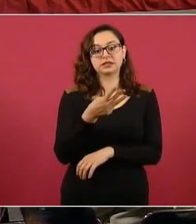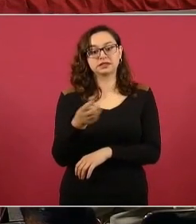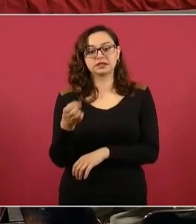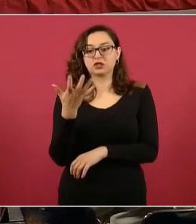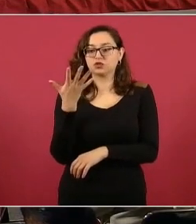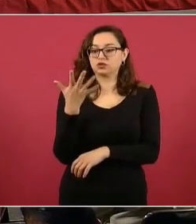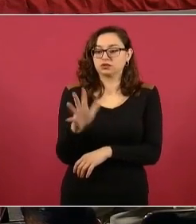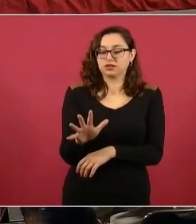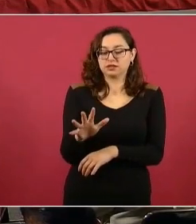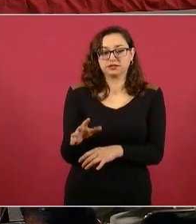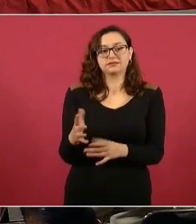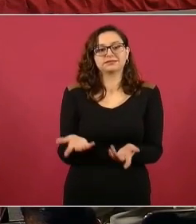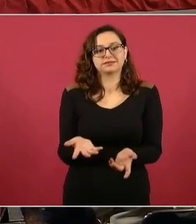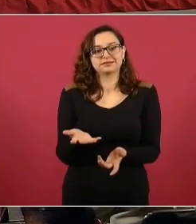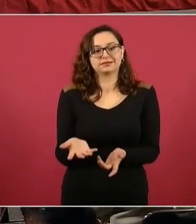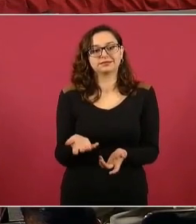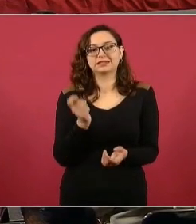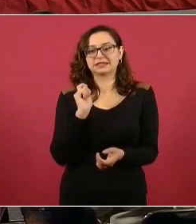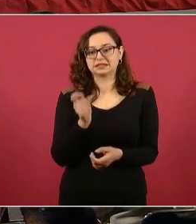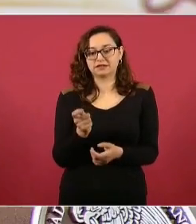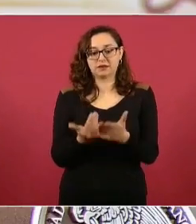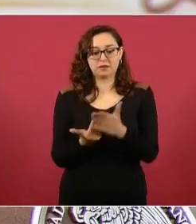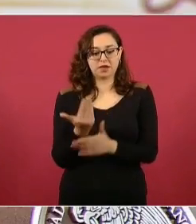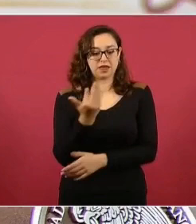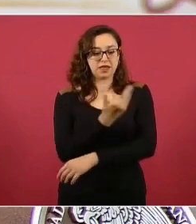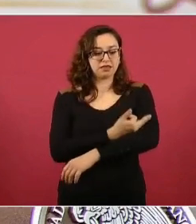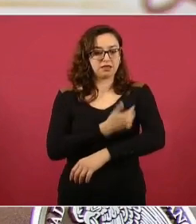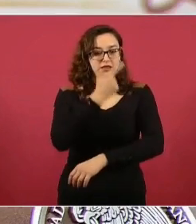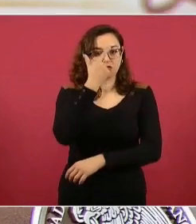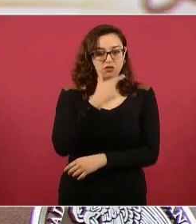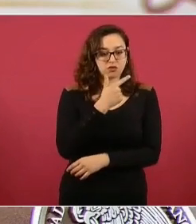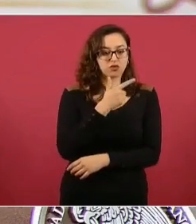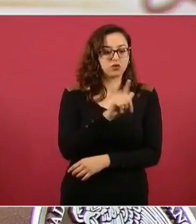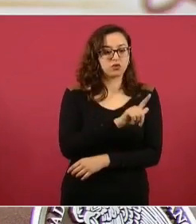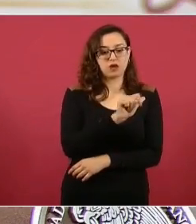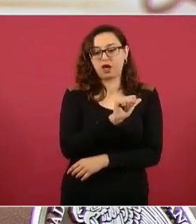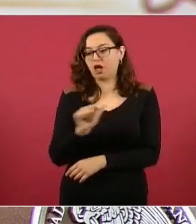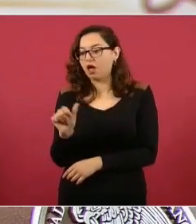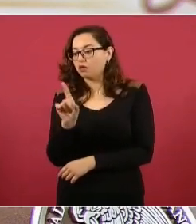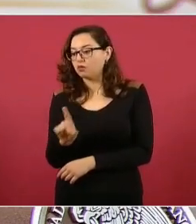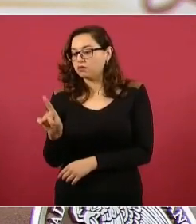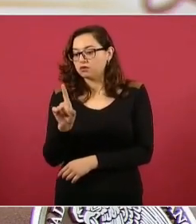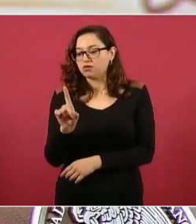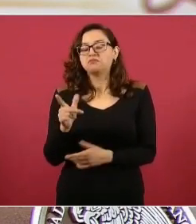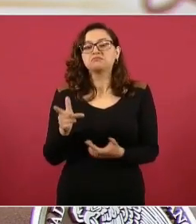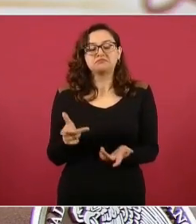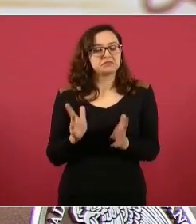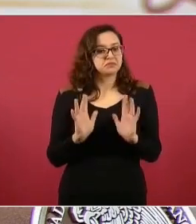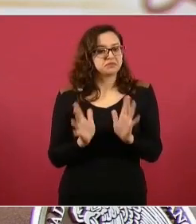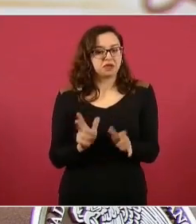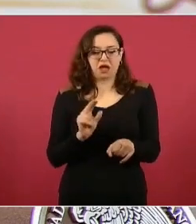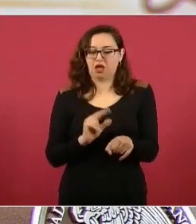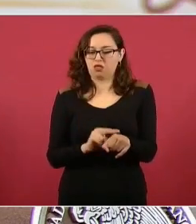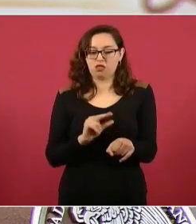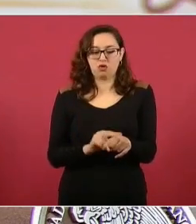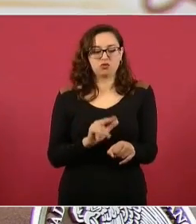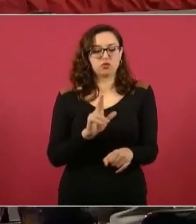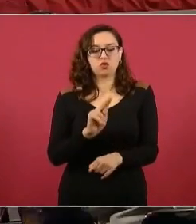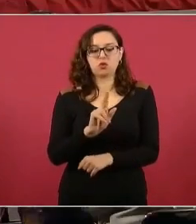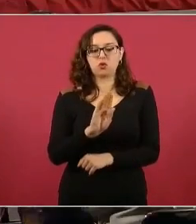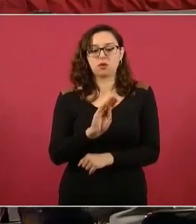decir ya en colima para todos los turnos solamente nos faltan 9 médicas y médicos especialistas es decir ya estamos al